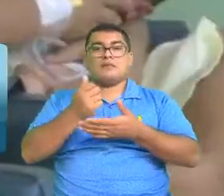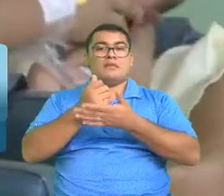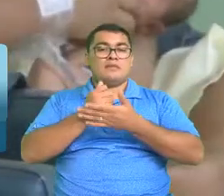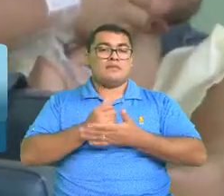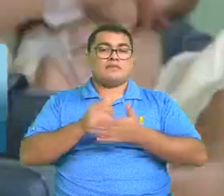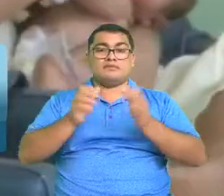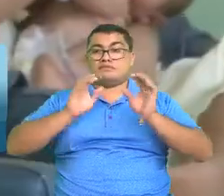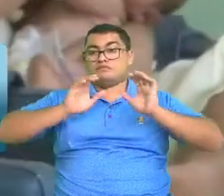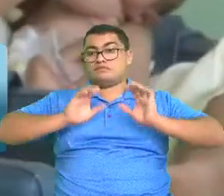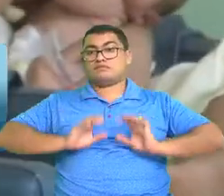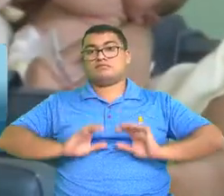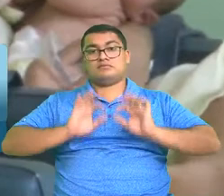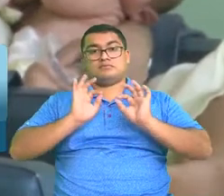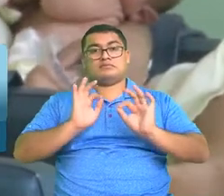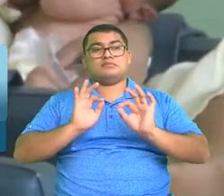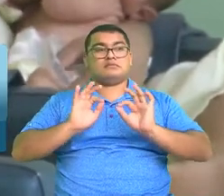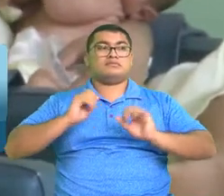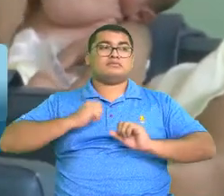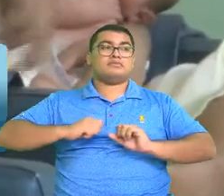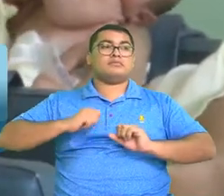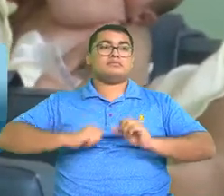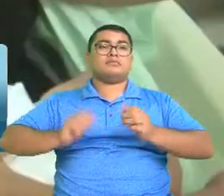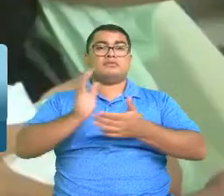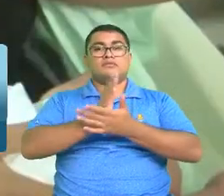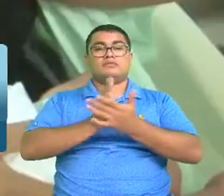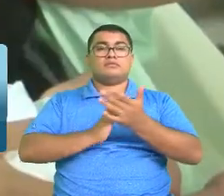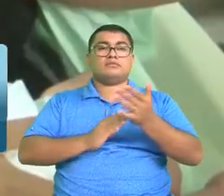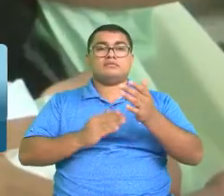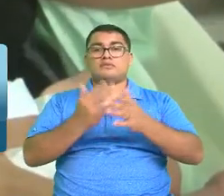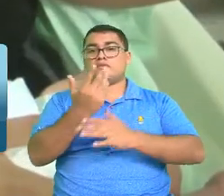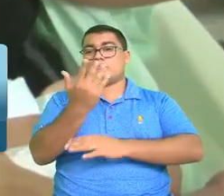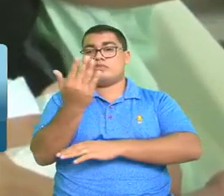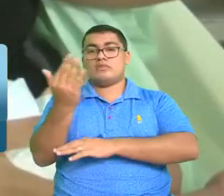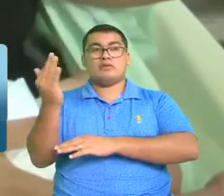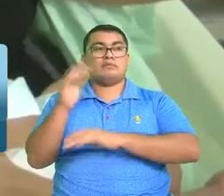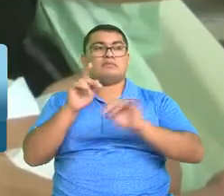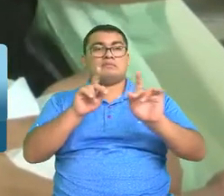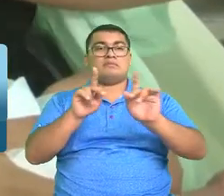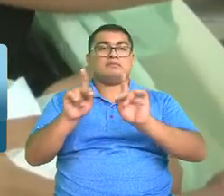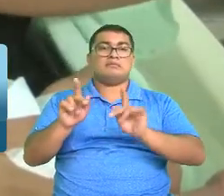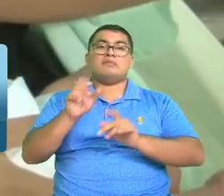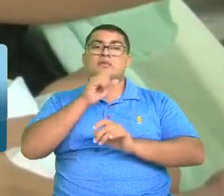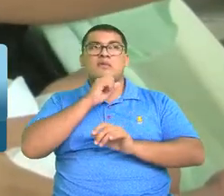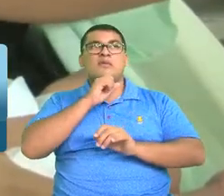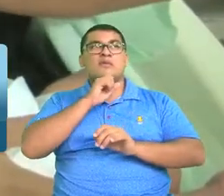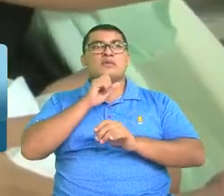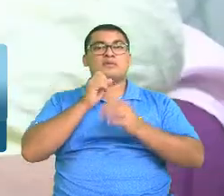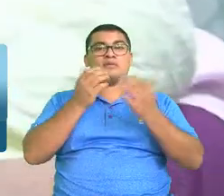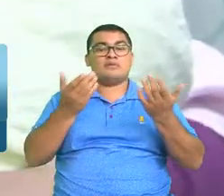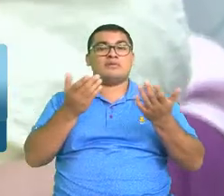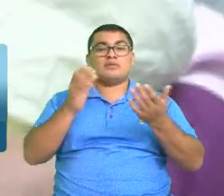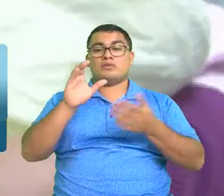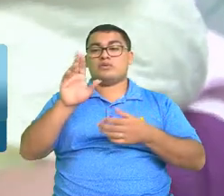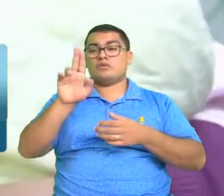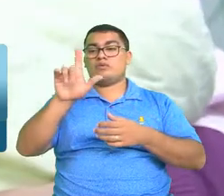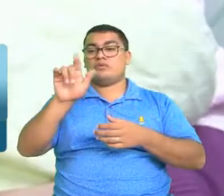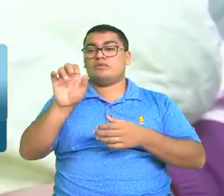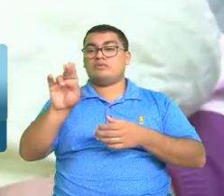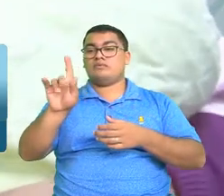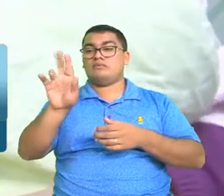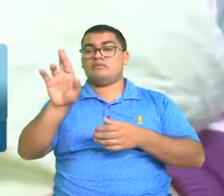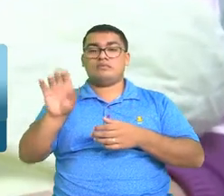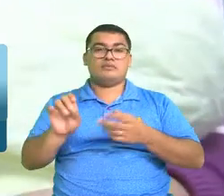contribuir a que libere los y gases. Y también algunas plantas que son muy utilizadas por nuestra abuelita, cilantro, creo que el cilantro, sí,